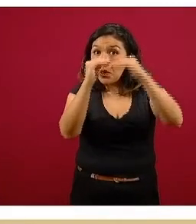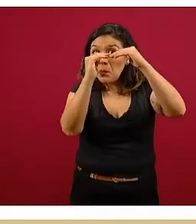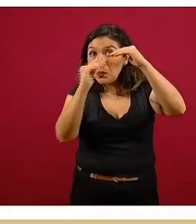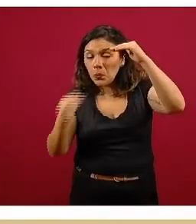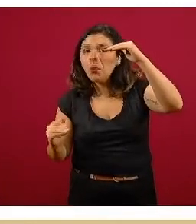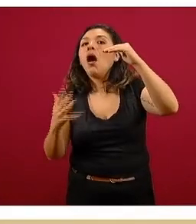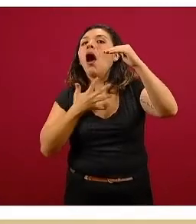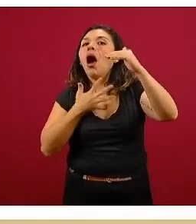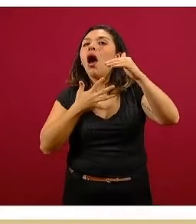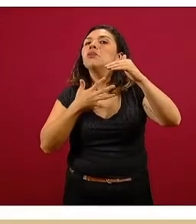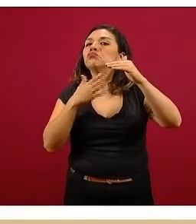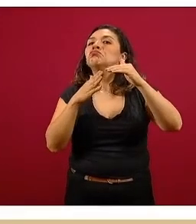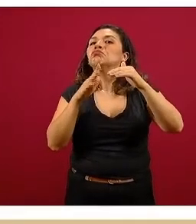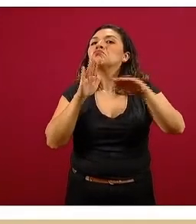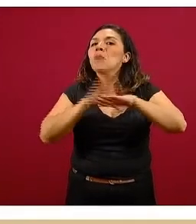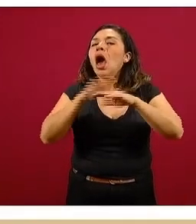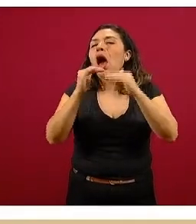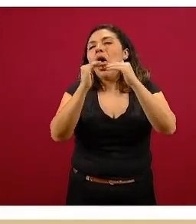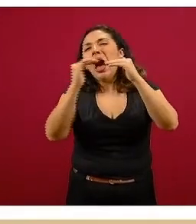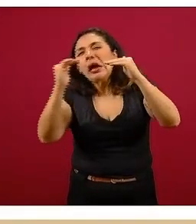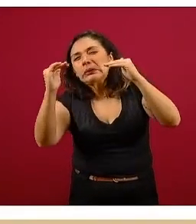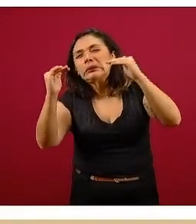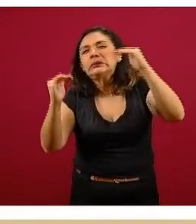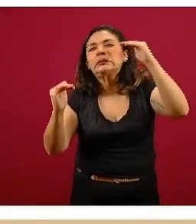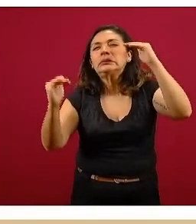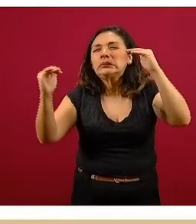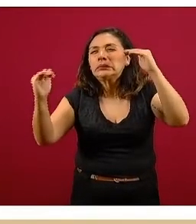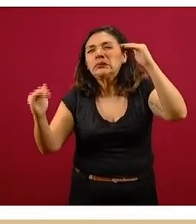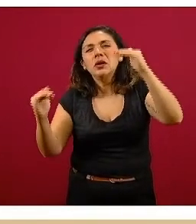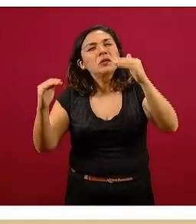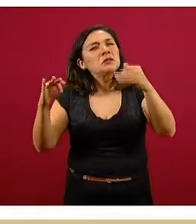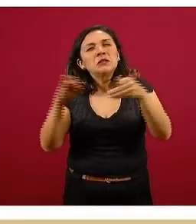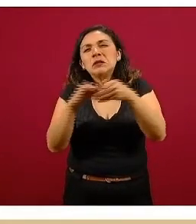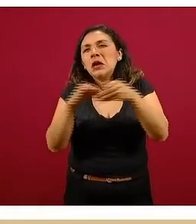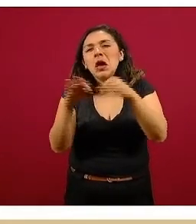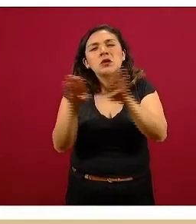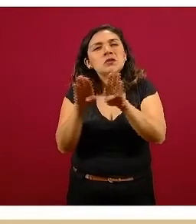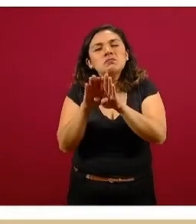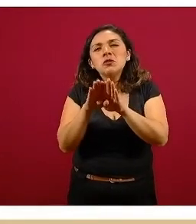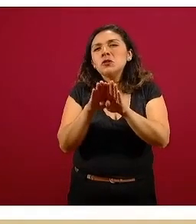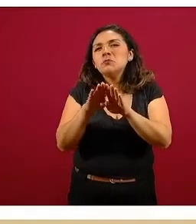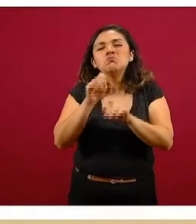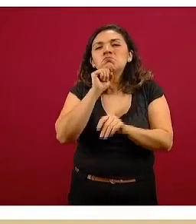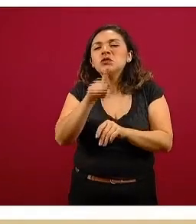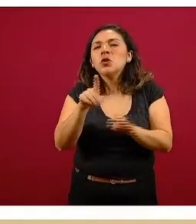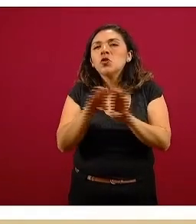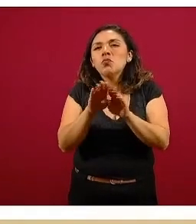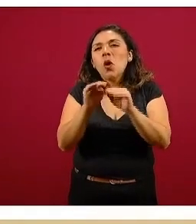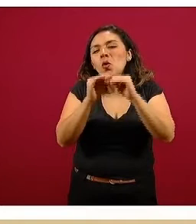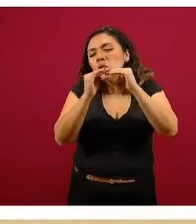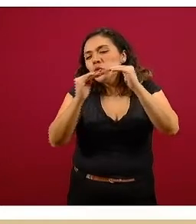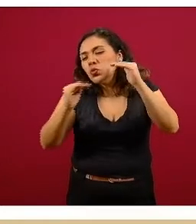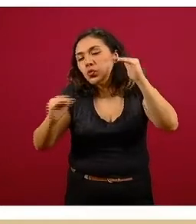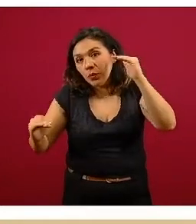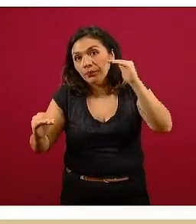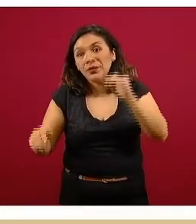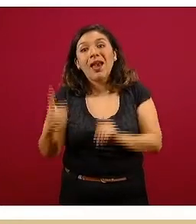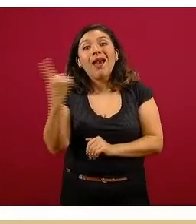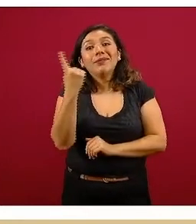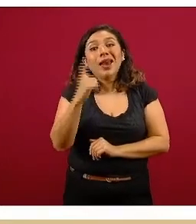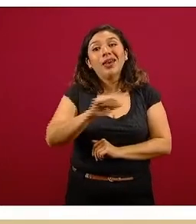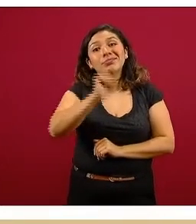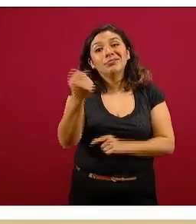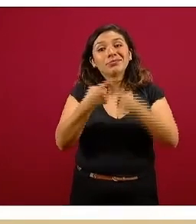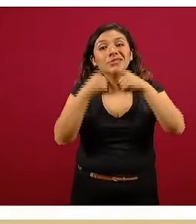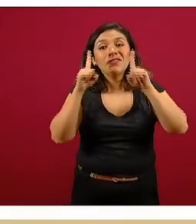ha mantenido una tendencia muy basal, una transmisión muy pegada al horizonte, mientras que